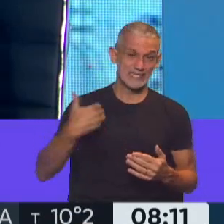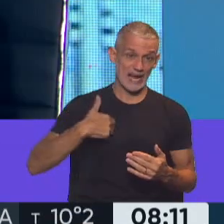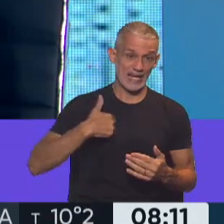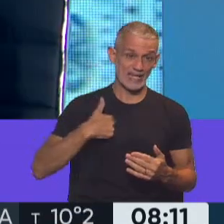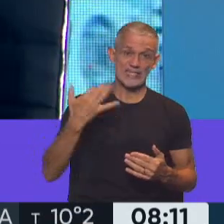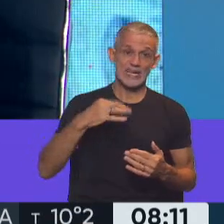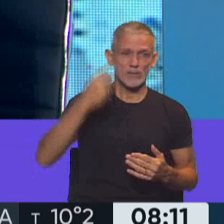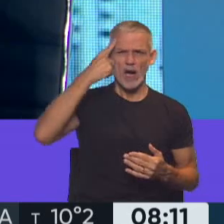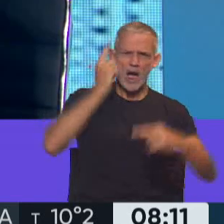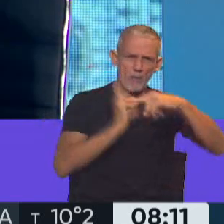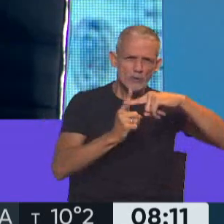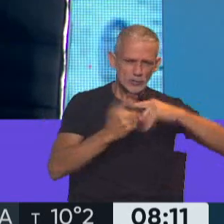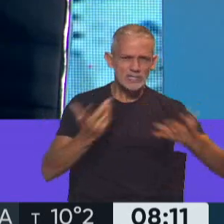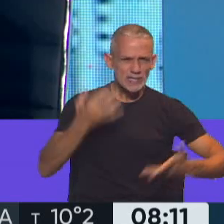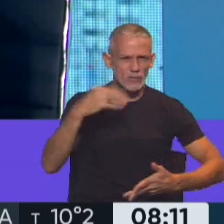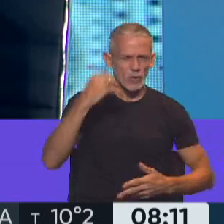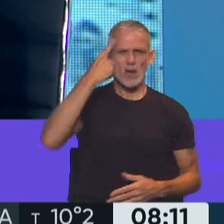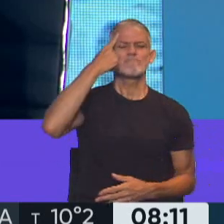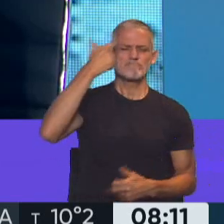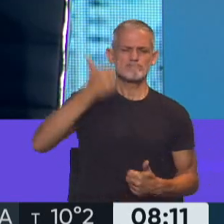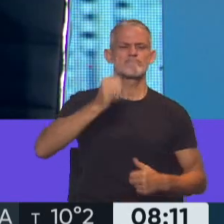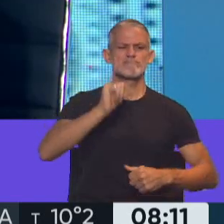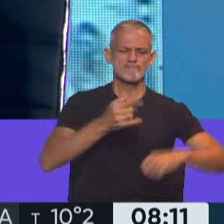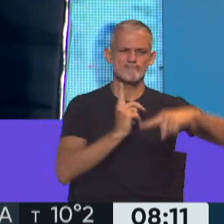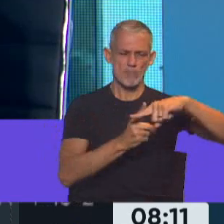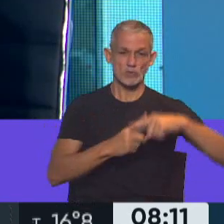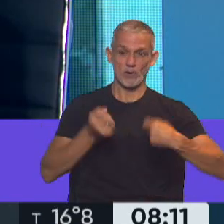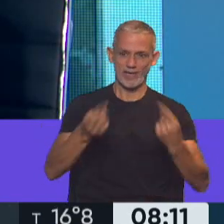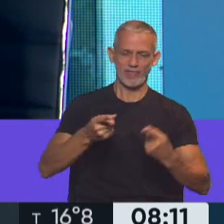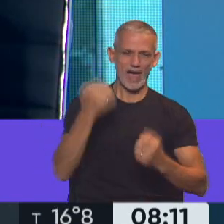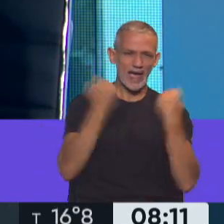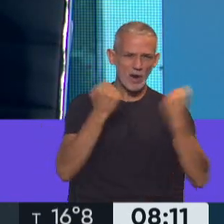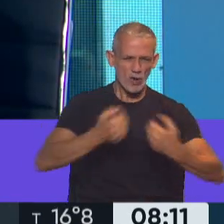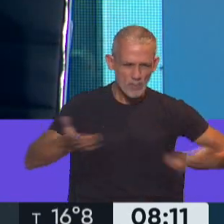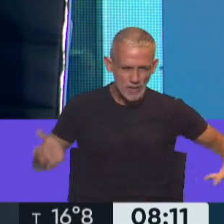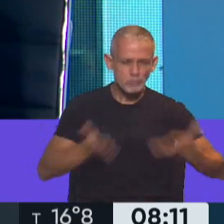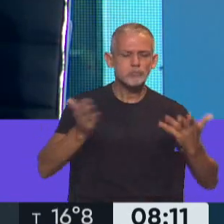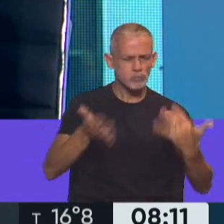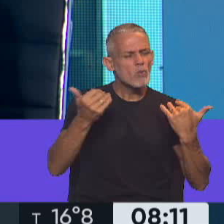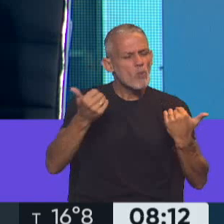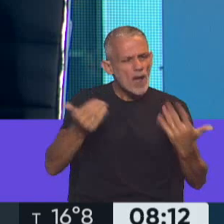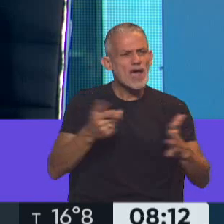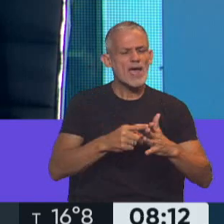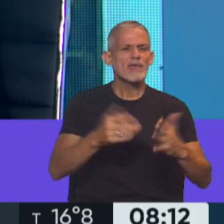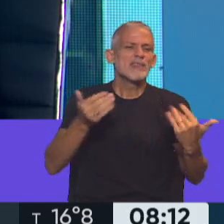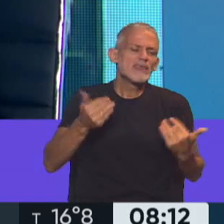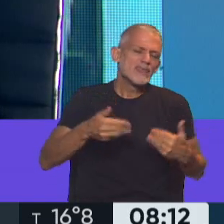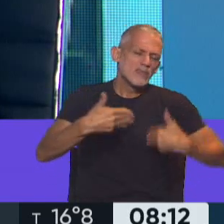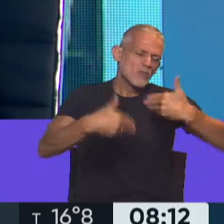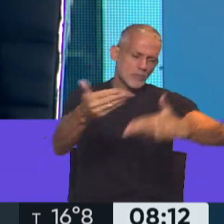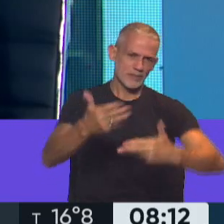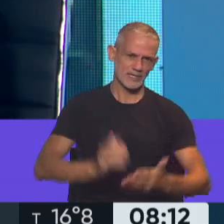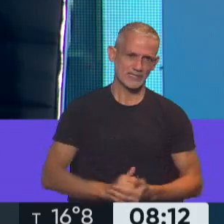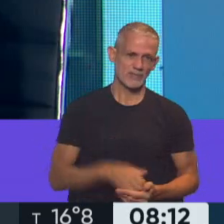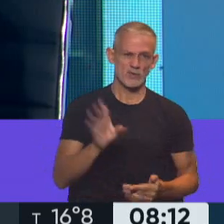que ser positivos, tenemos que creer y sobre todo darle también a la economía esa factibilidad de posibilidad de crecimiento,